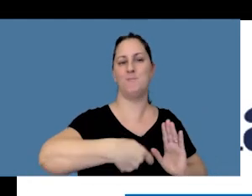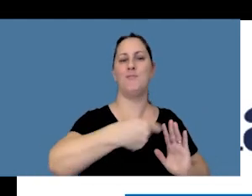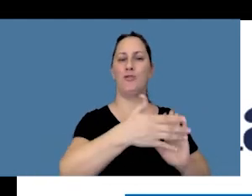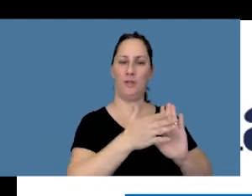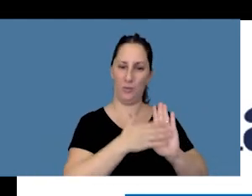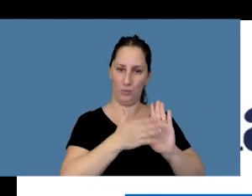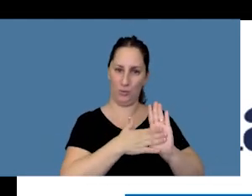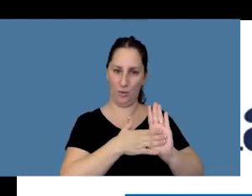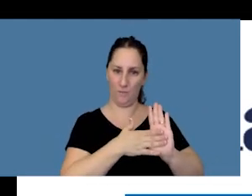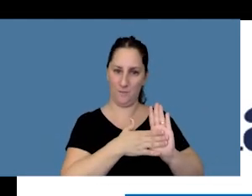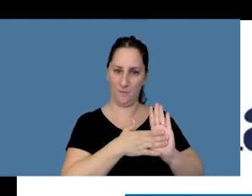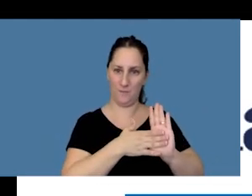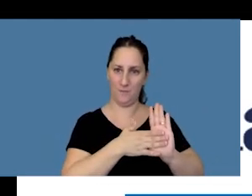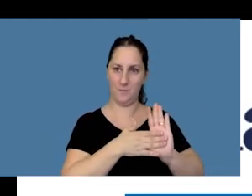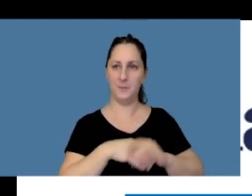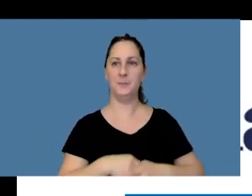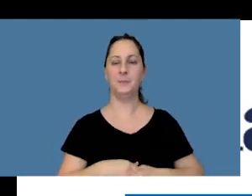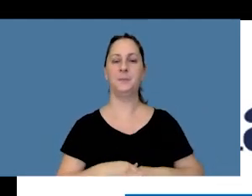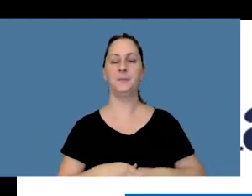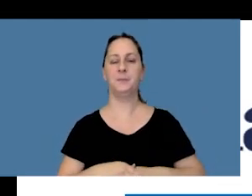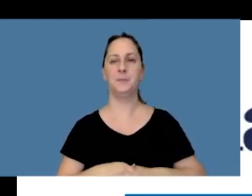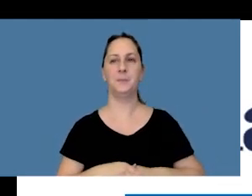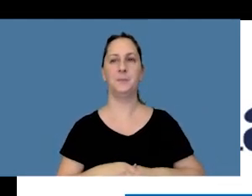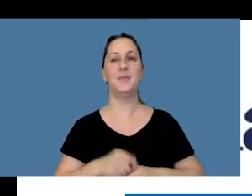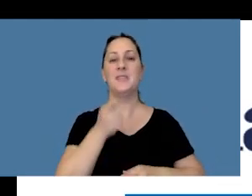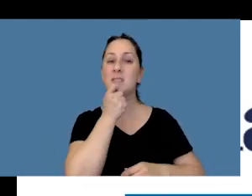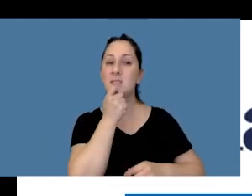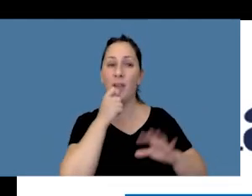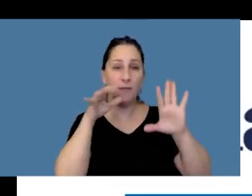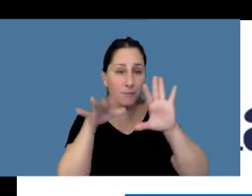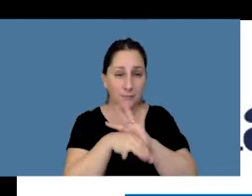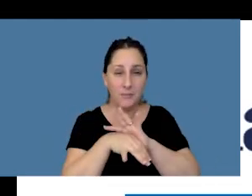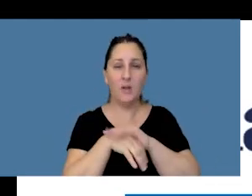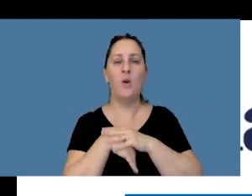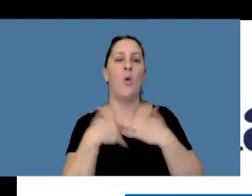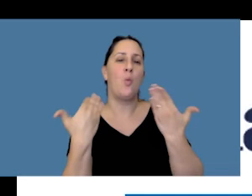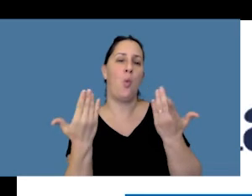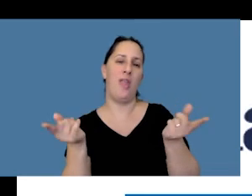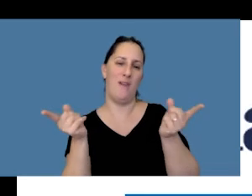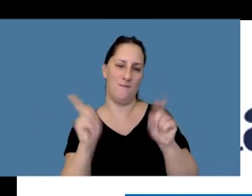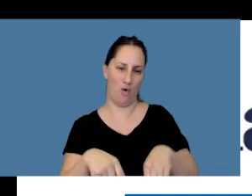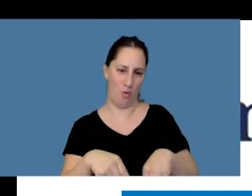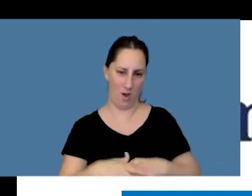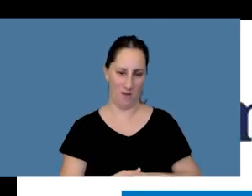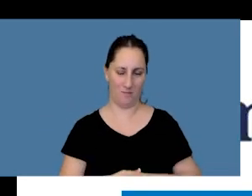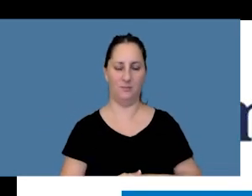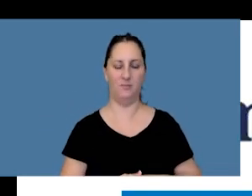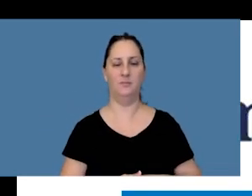monotributo, si exactamente les diera las condiciones para volver a hacerlo.